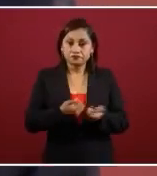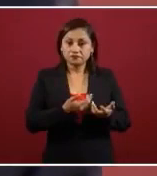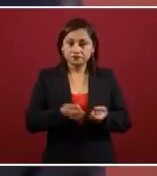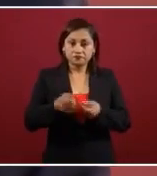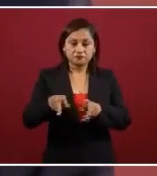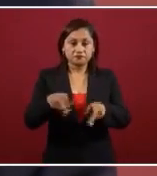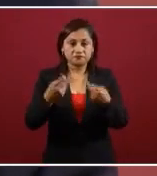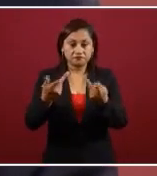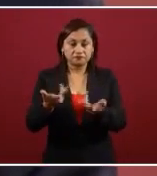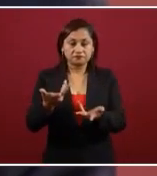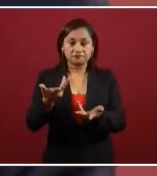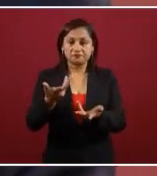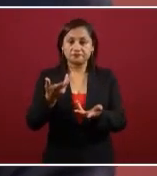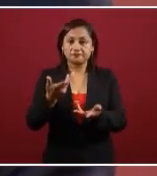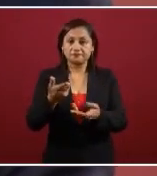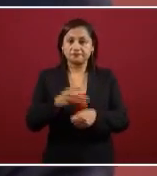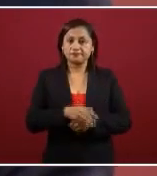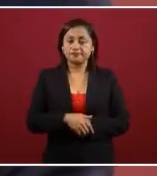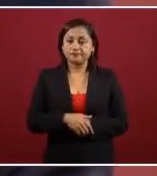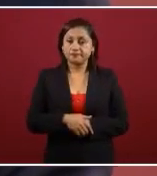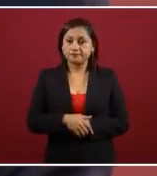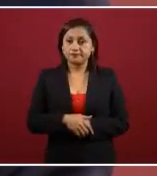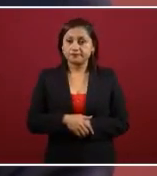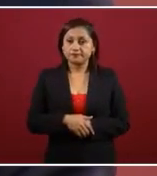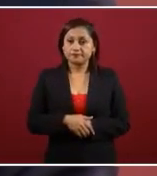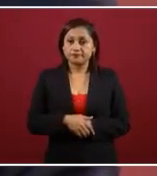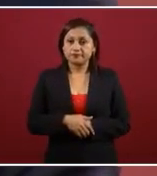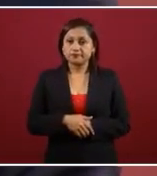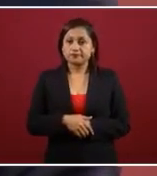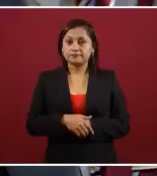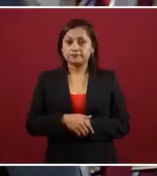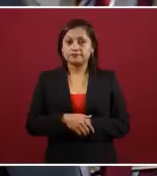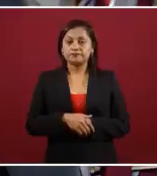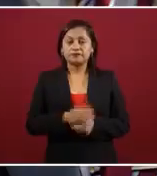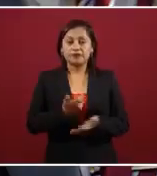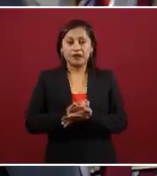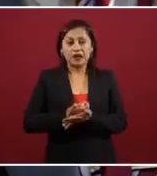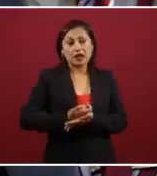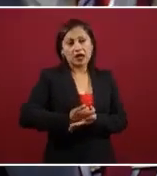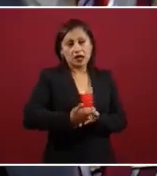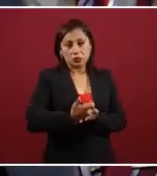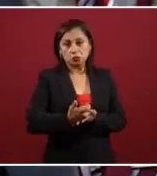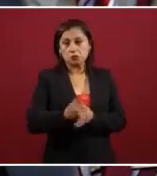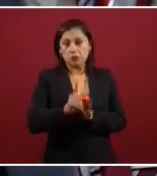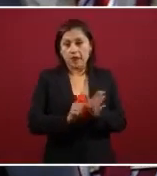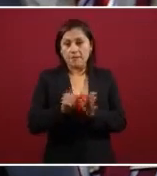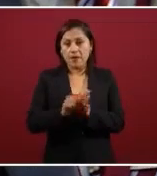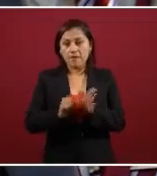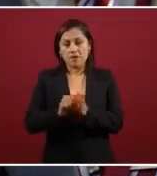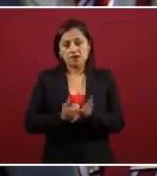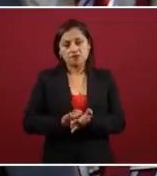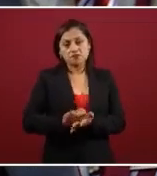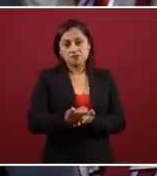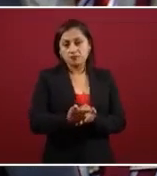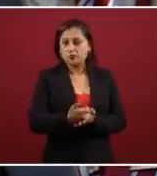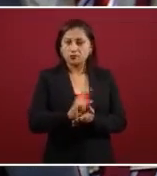no es por salario, sino es por lo que recogen de